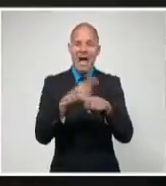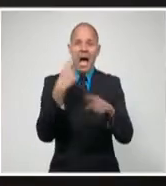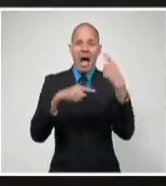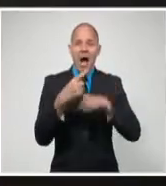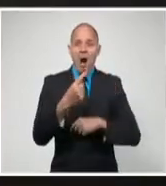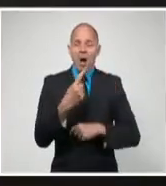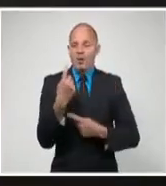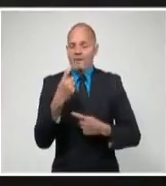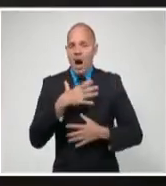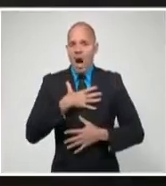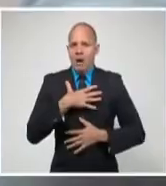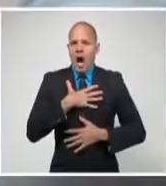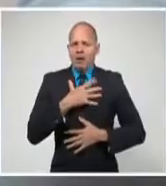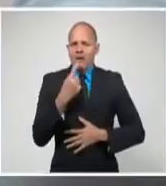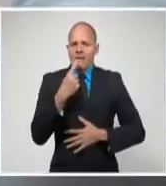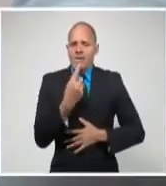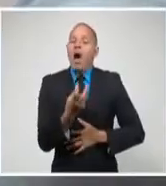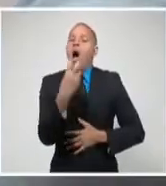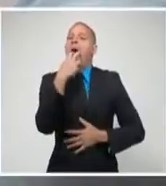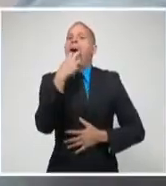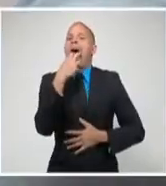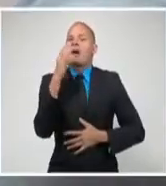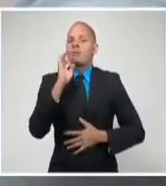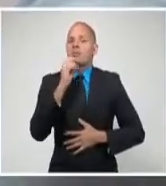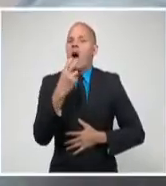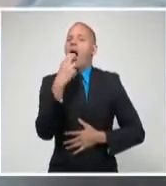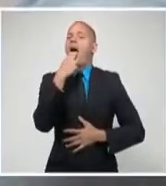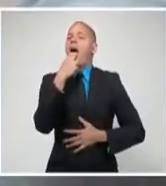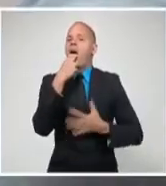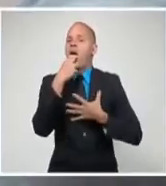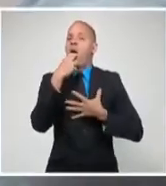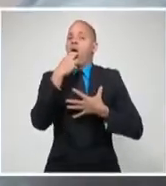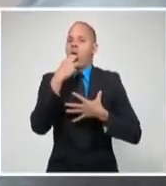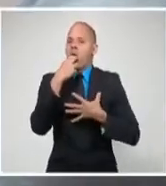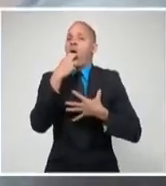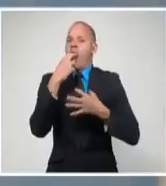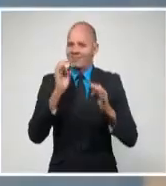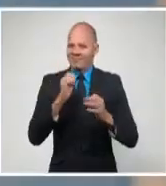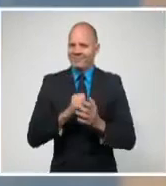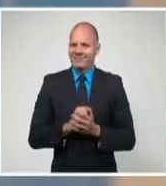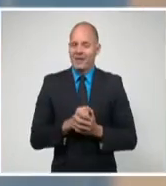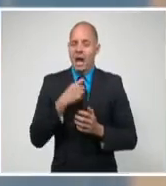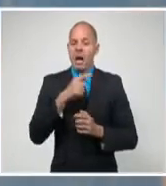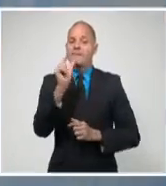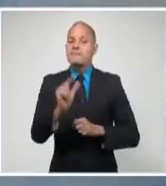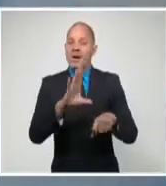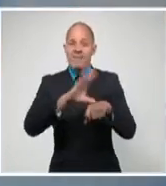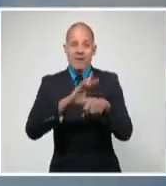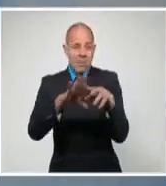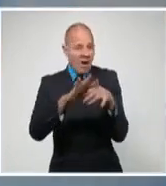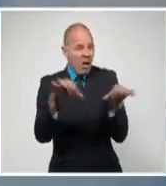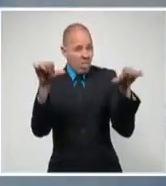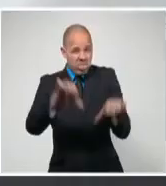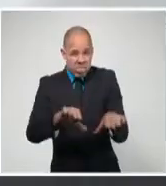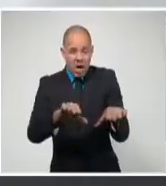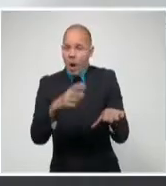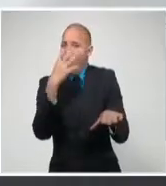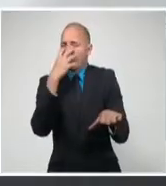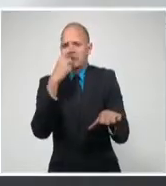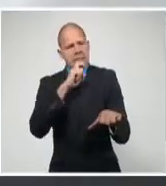invasivo, hablamos de los que se acoplan mediante intubación a pacientes graves y críticos en unidades de terapia intensiva. La